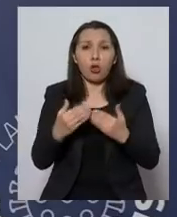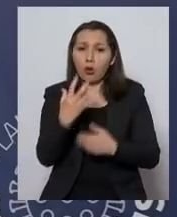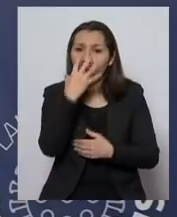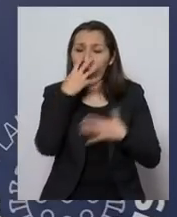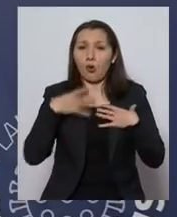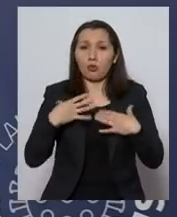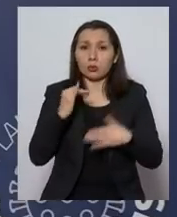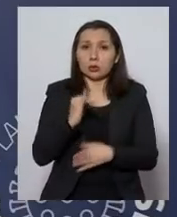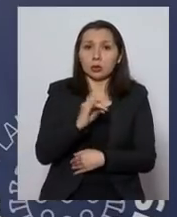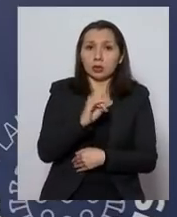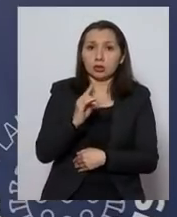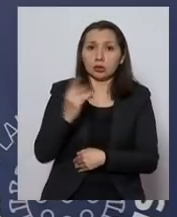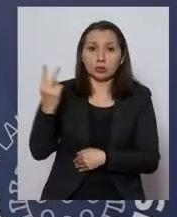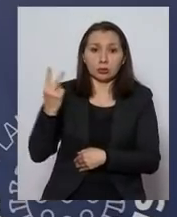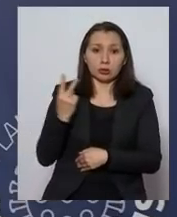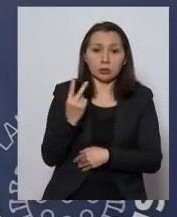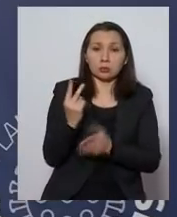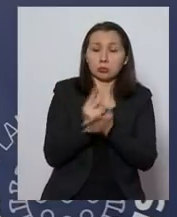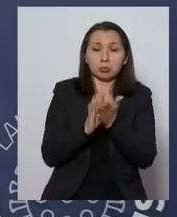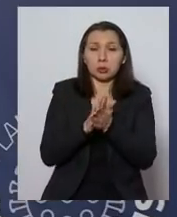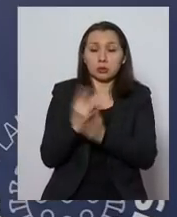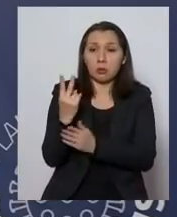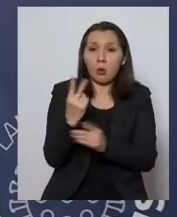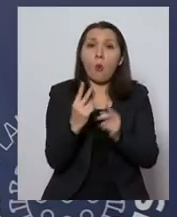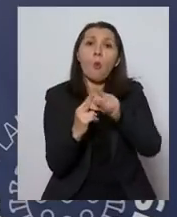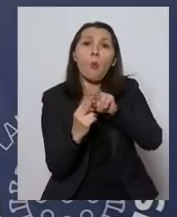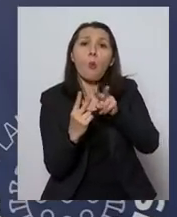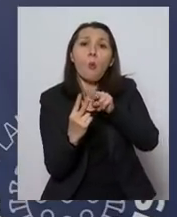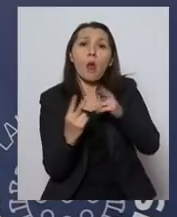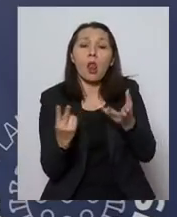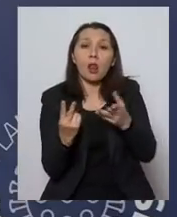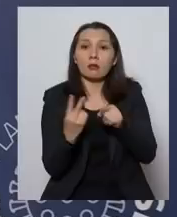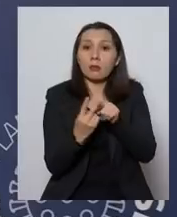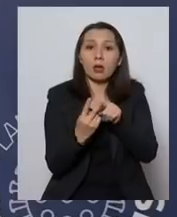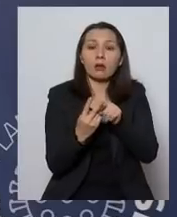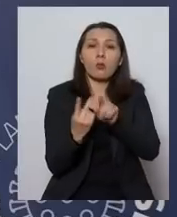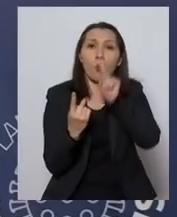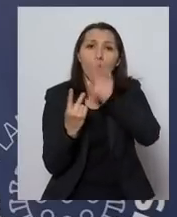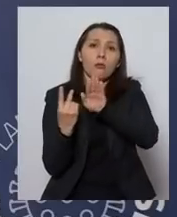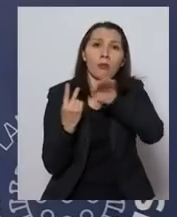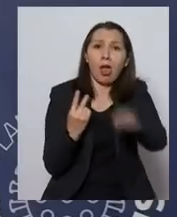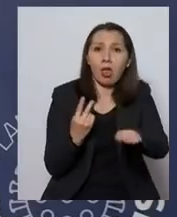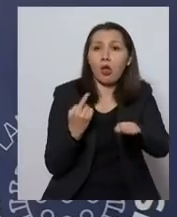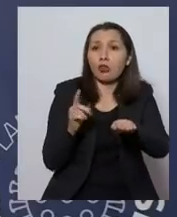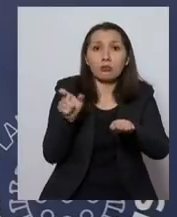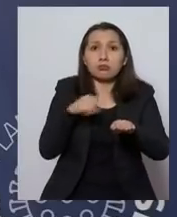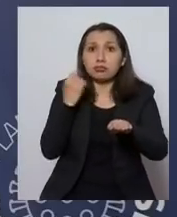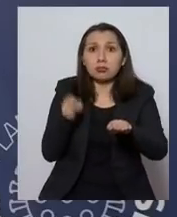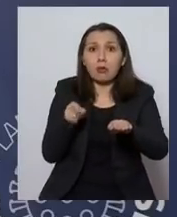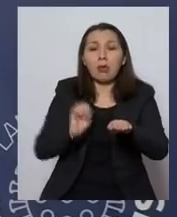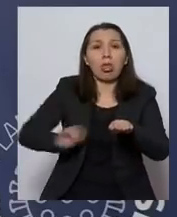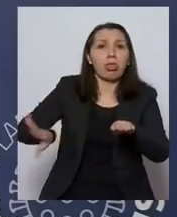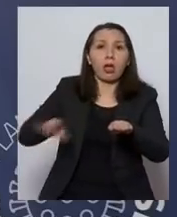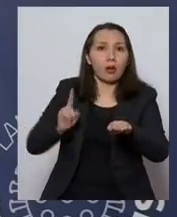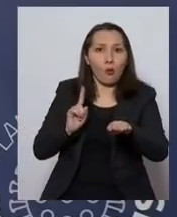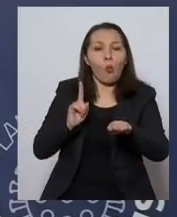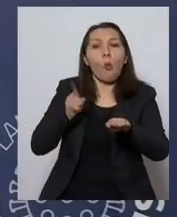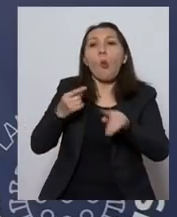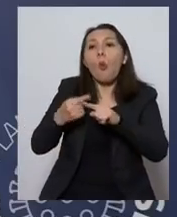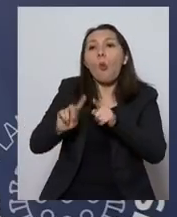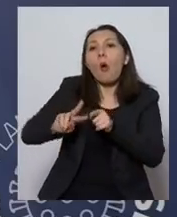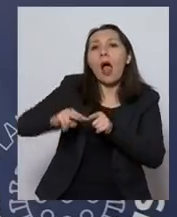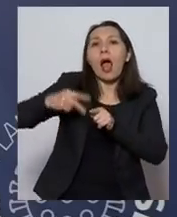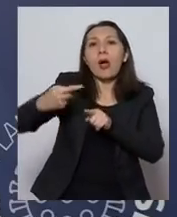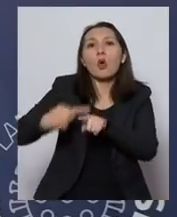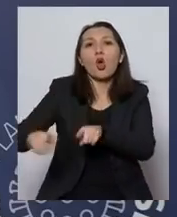o no, significa que otro paciente tiene que partir a otro lado, pero no significa que el paciente no tenga acceso